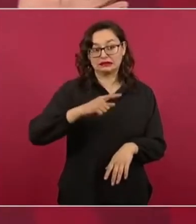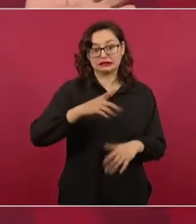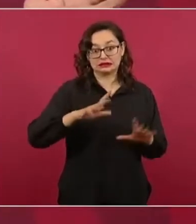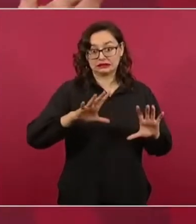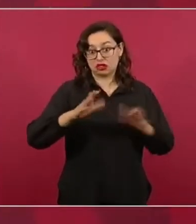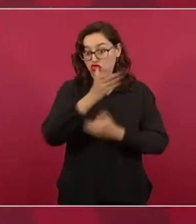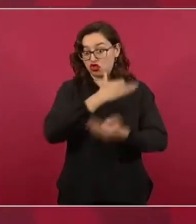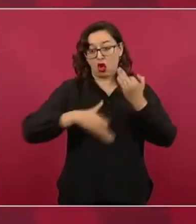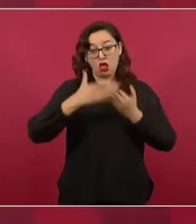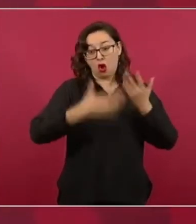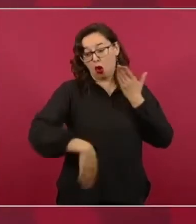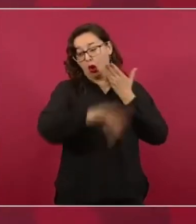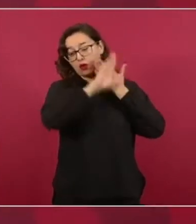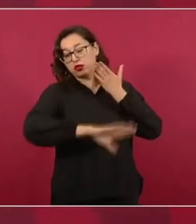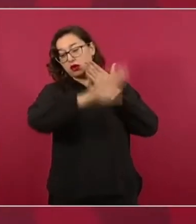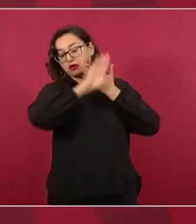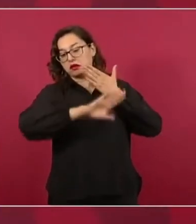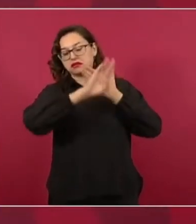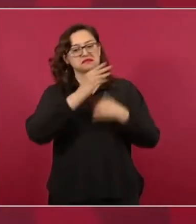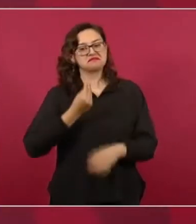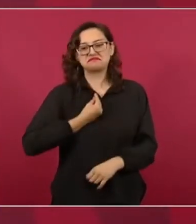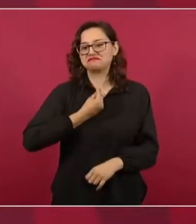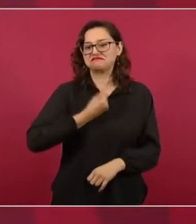no se resistía.